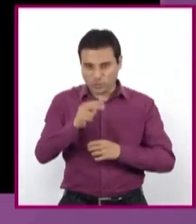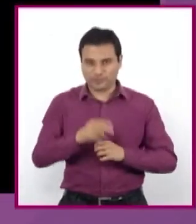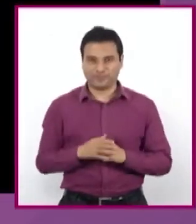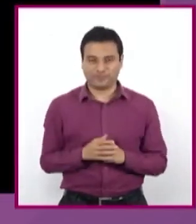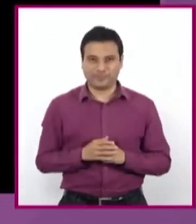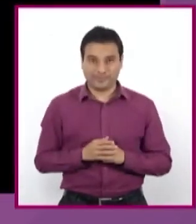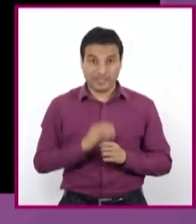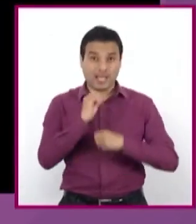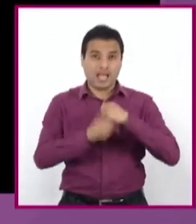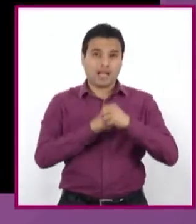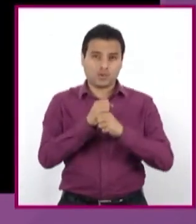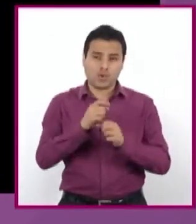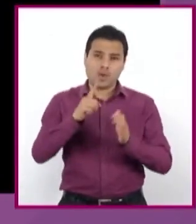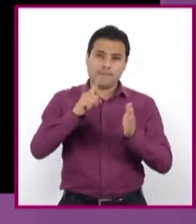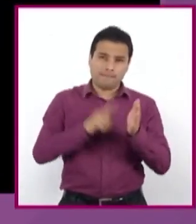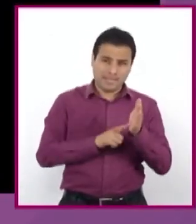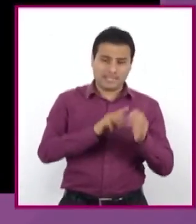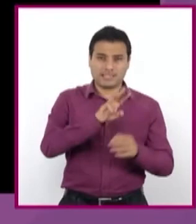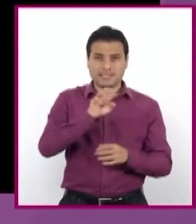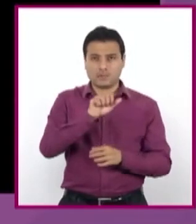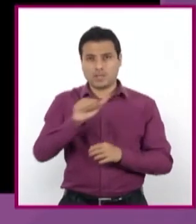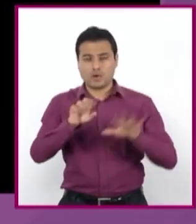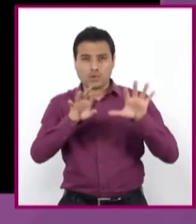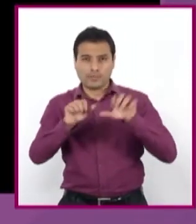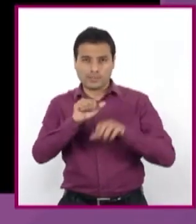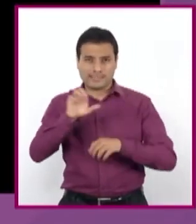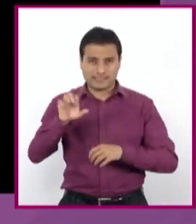años 1300 a 900 a.C.